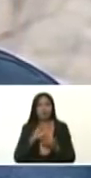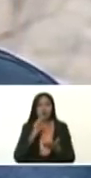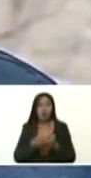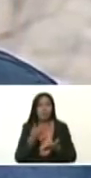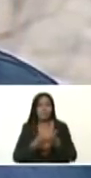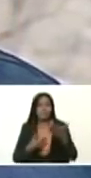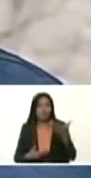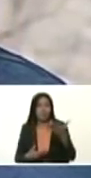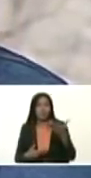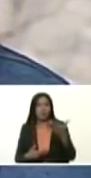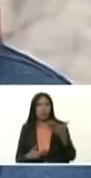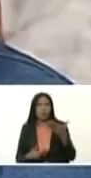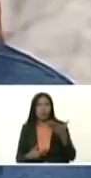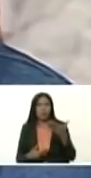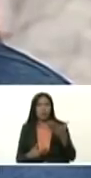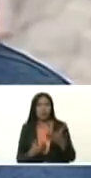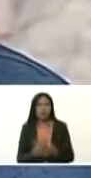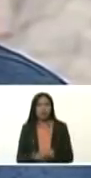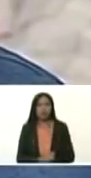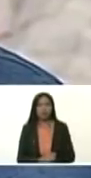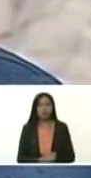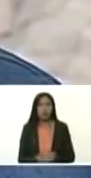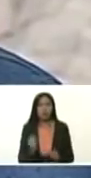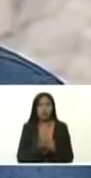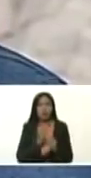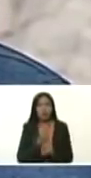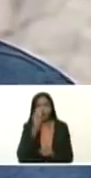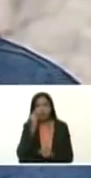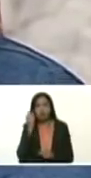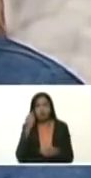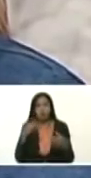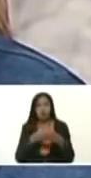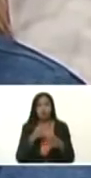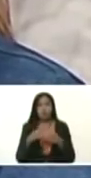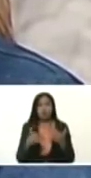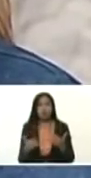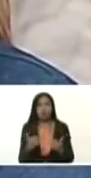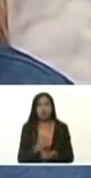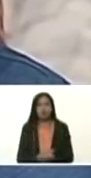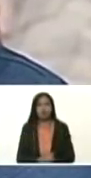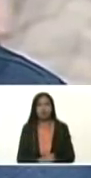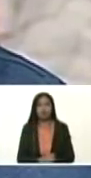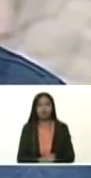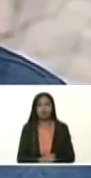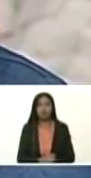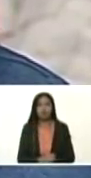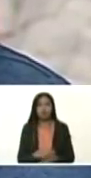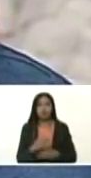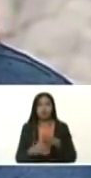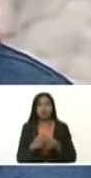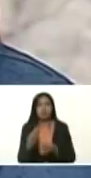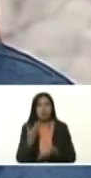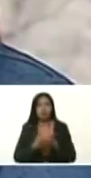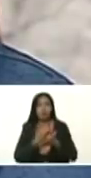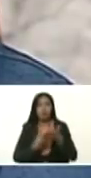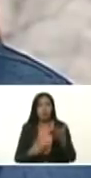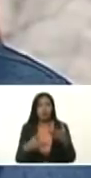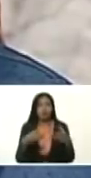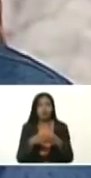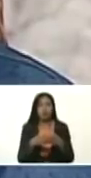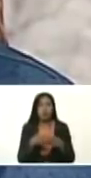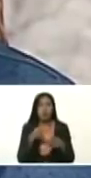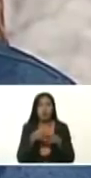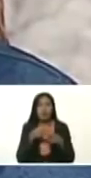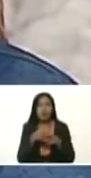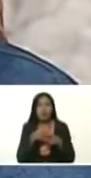propuestas, crear el Consejo Productivo de Trabajadores y Trabajadoras. En el debate se generaron propuestas con el sector hierro, el